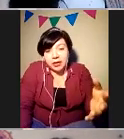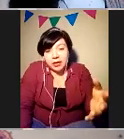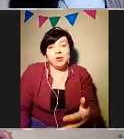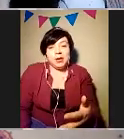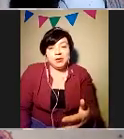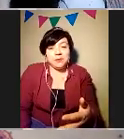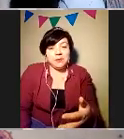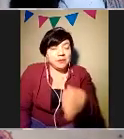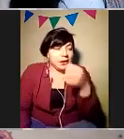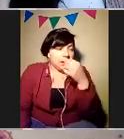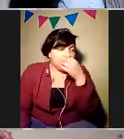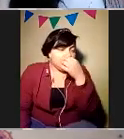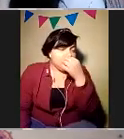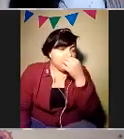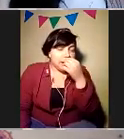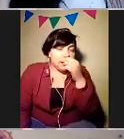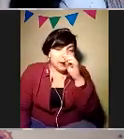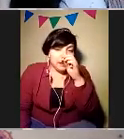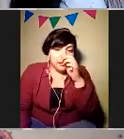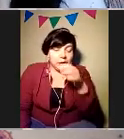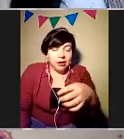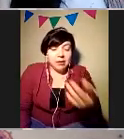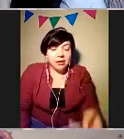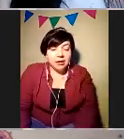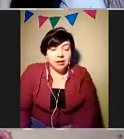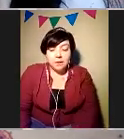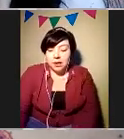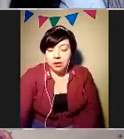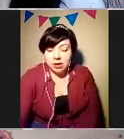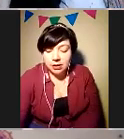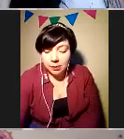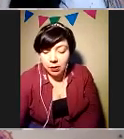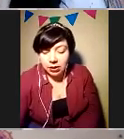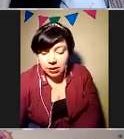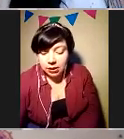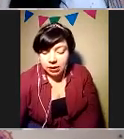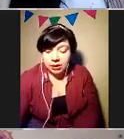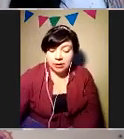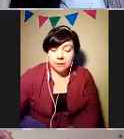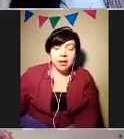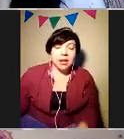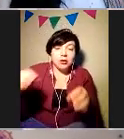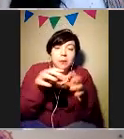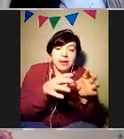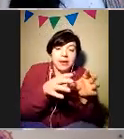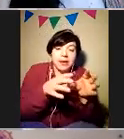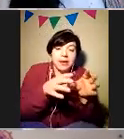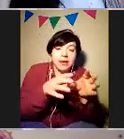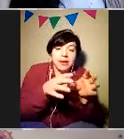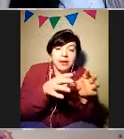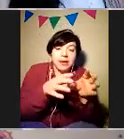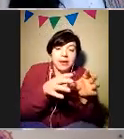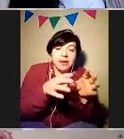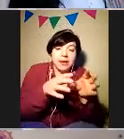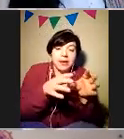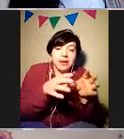laborales, hay un código del cliente para estos casos. Yo creo que, bueno, además de lo que decíamos recién, también estos